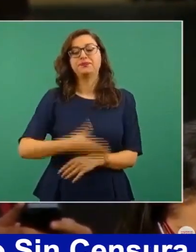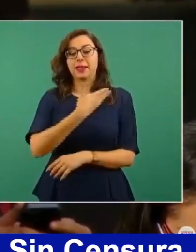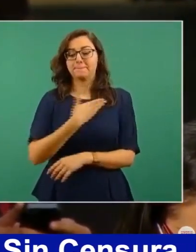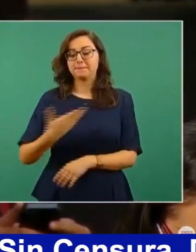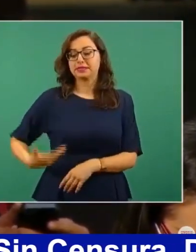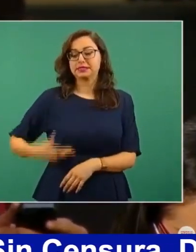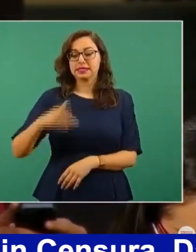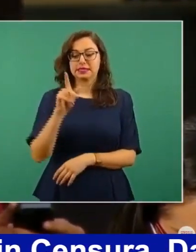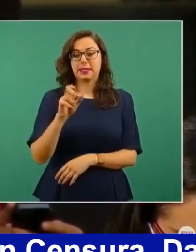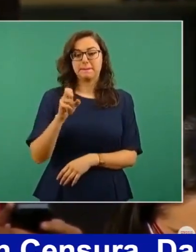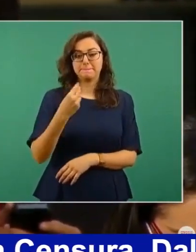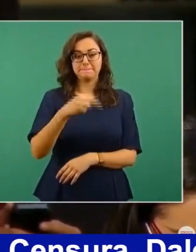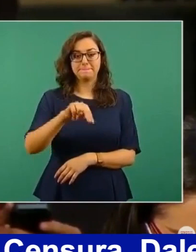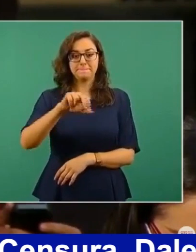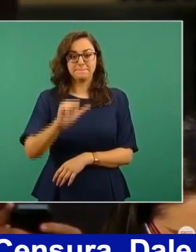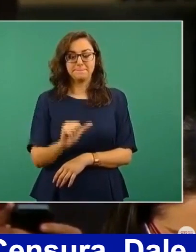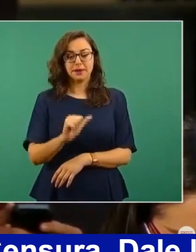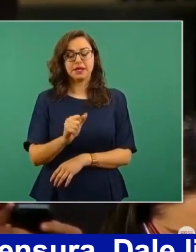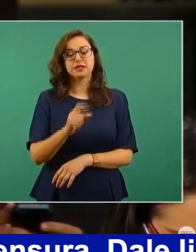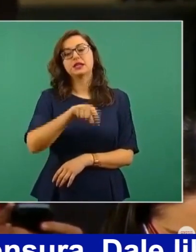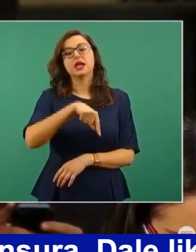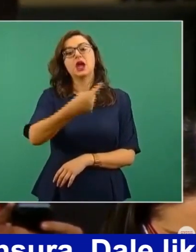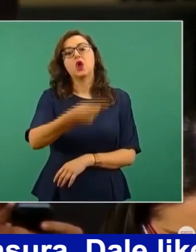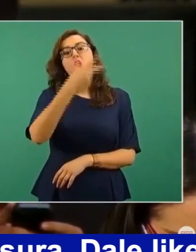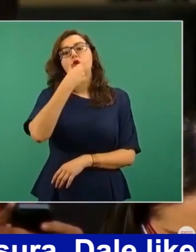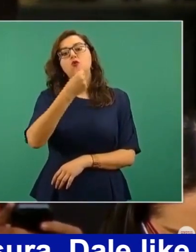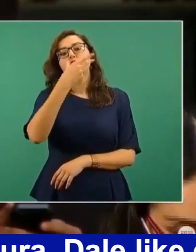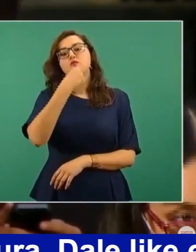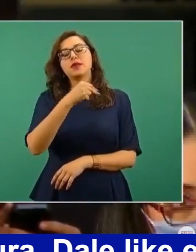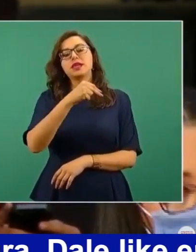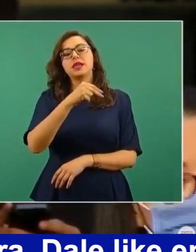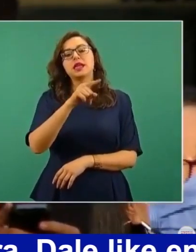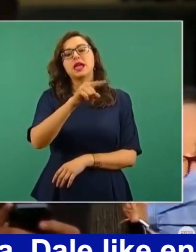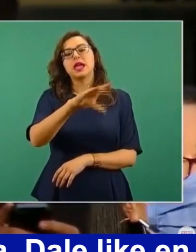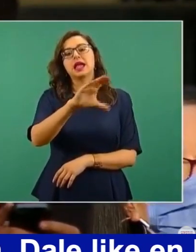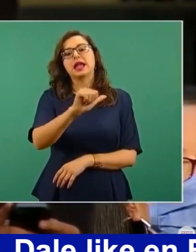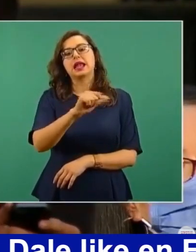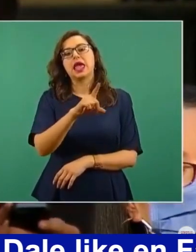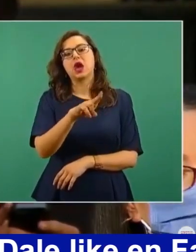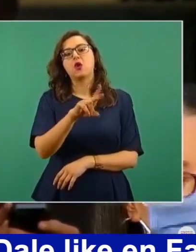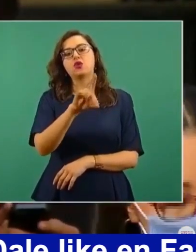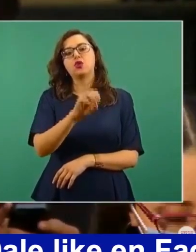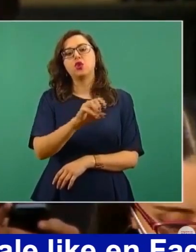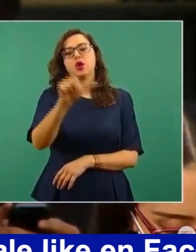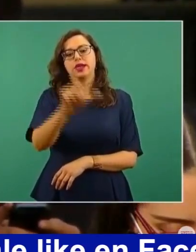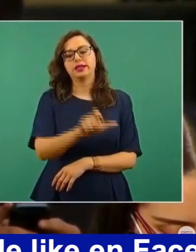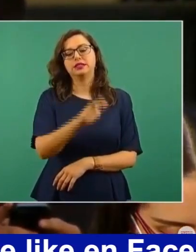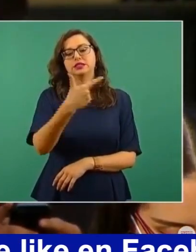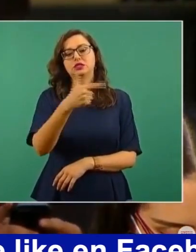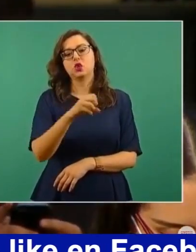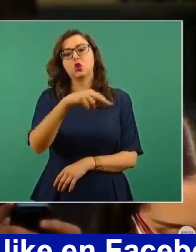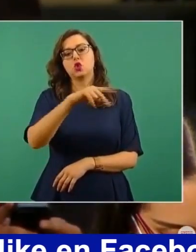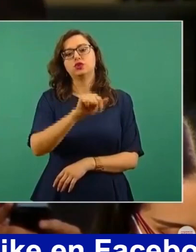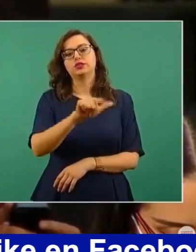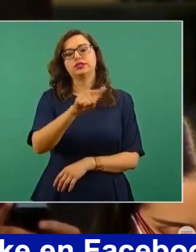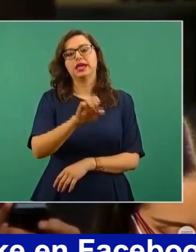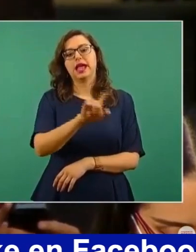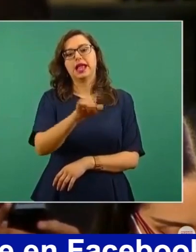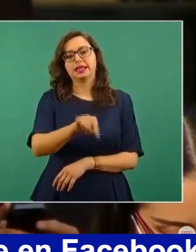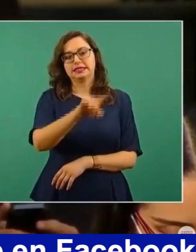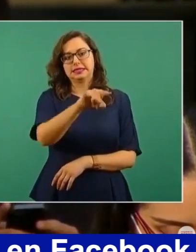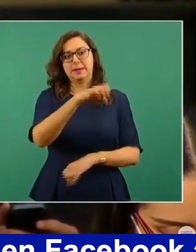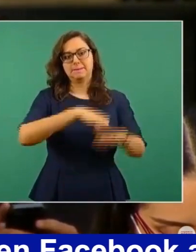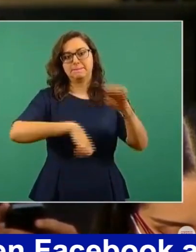Peña Nieto con el empresario Claudio X. González Guajardo, porque, según el empresario, el gobierno le envió